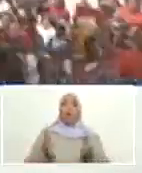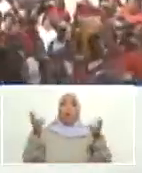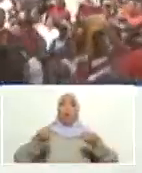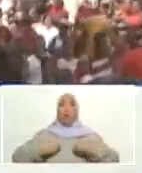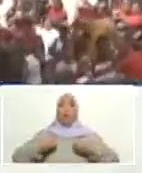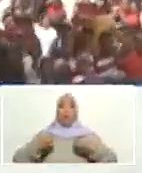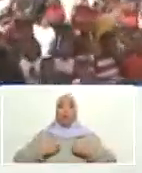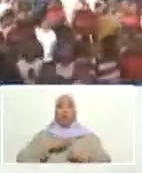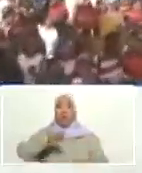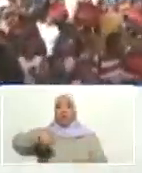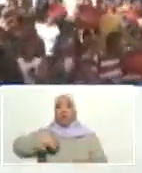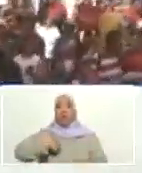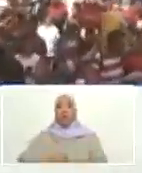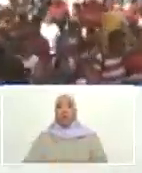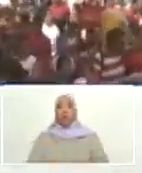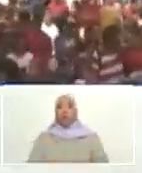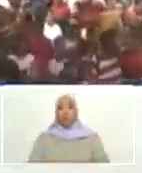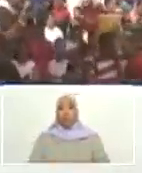pertenece.